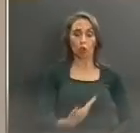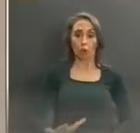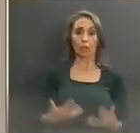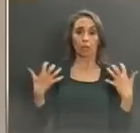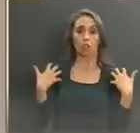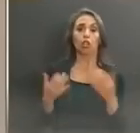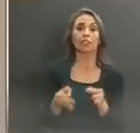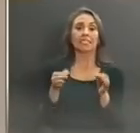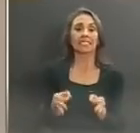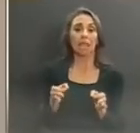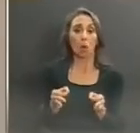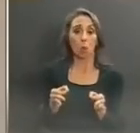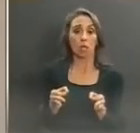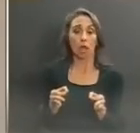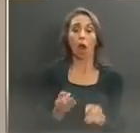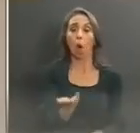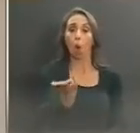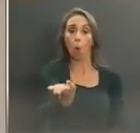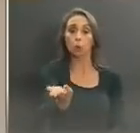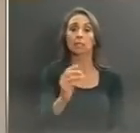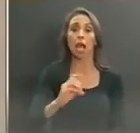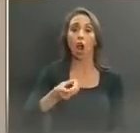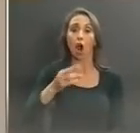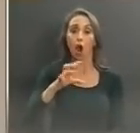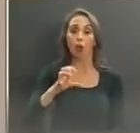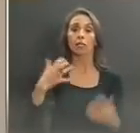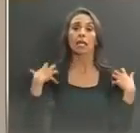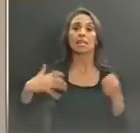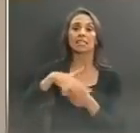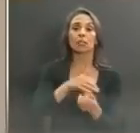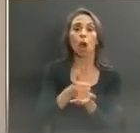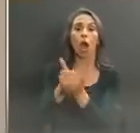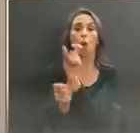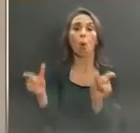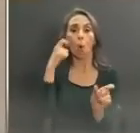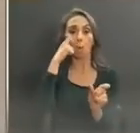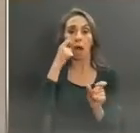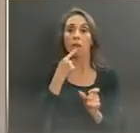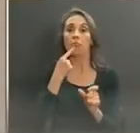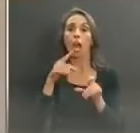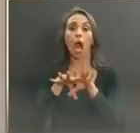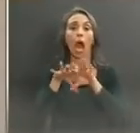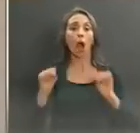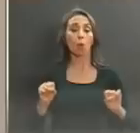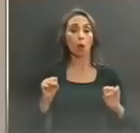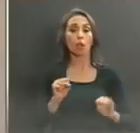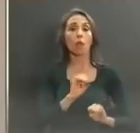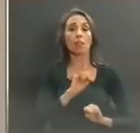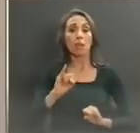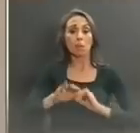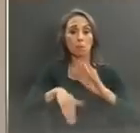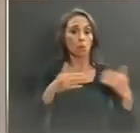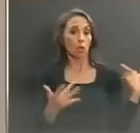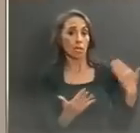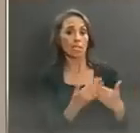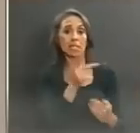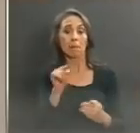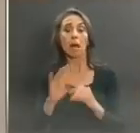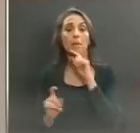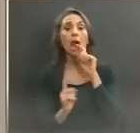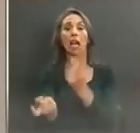seguridad y ustedes hacen cargo de la situación humanitaria. Eso fue un acuerdo. Y a las pocas semanas que tenemos, solo